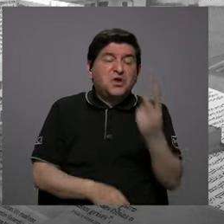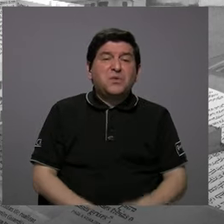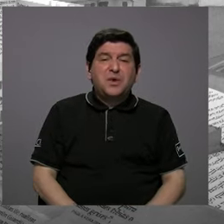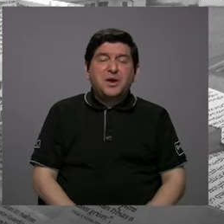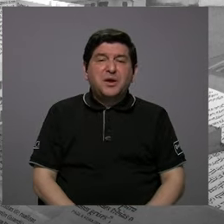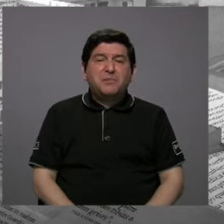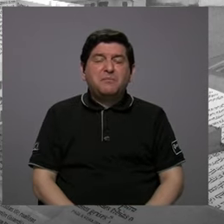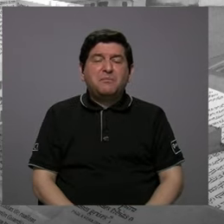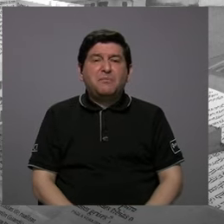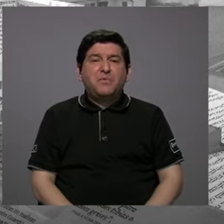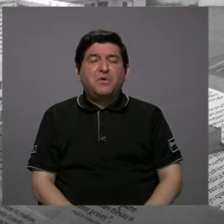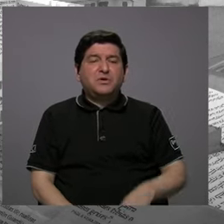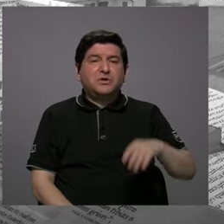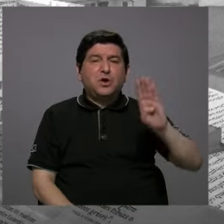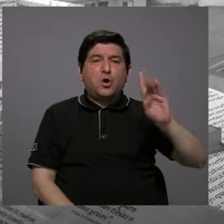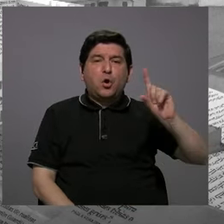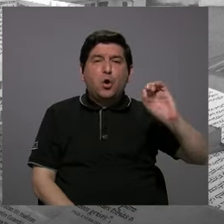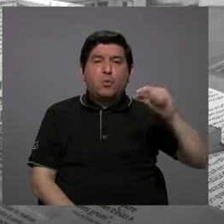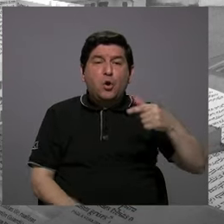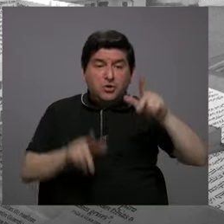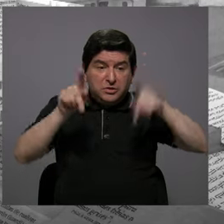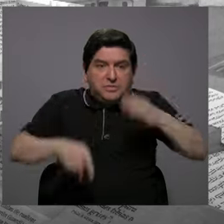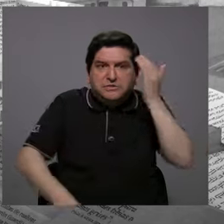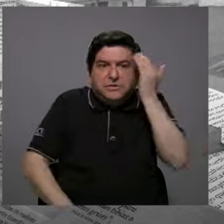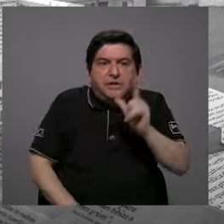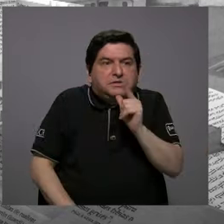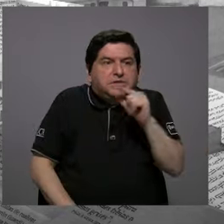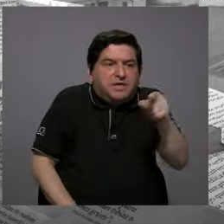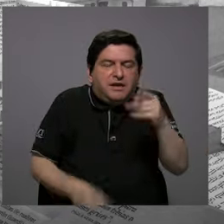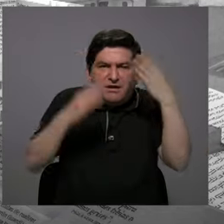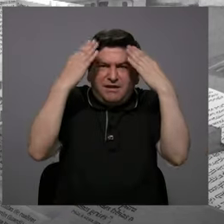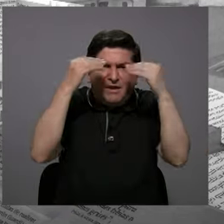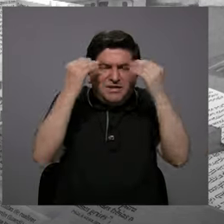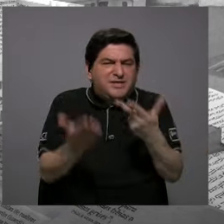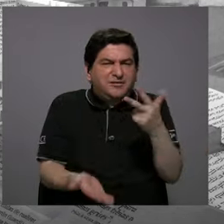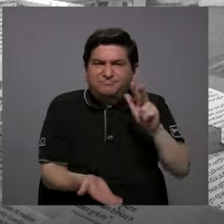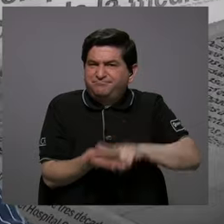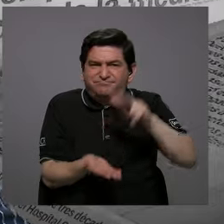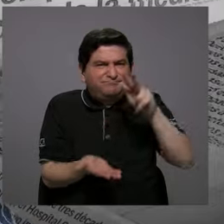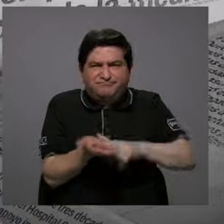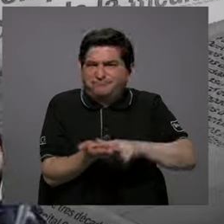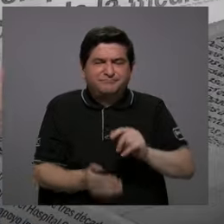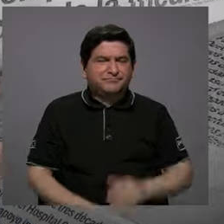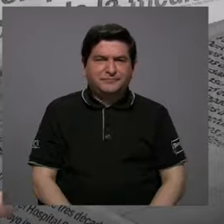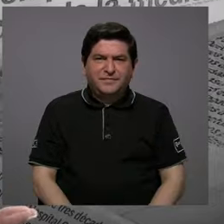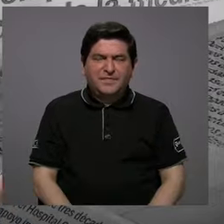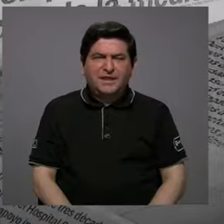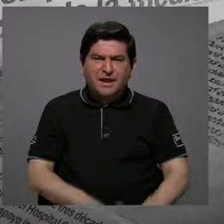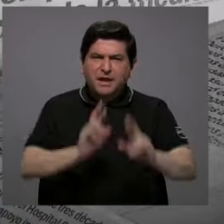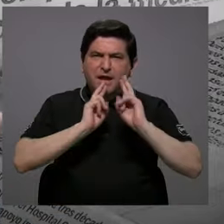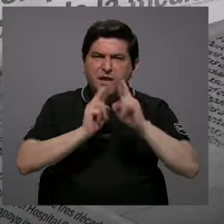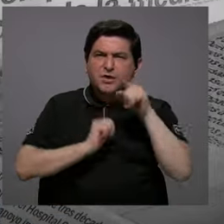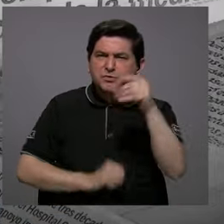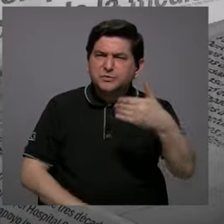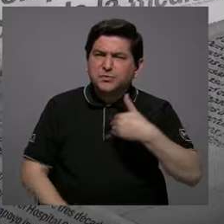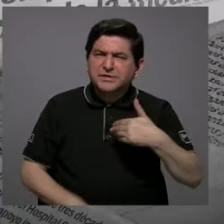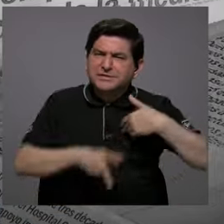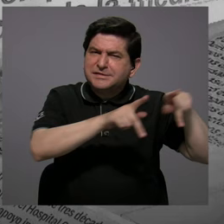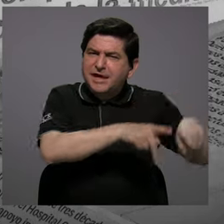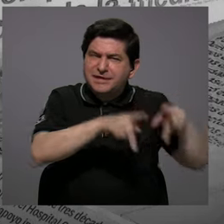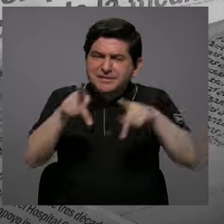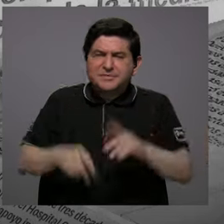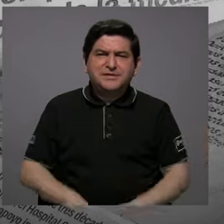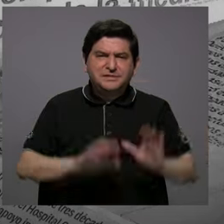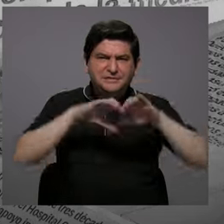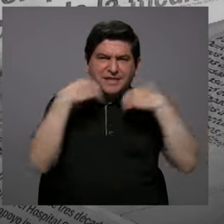blog de gente que no sabemos quién son que esa información sin duda no está validada qué qué respuesta ha tenido usted de la gente de